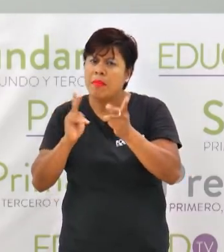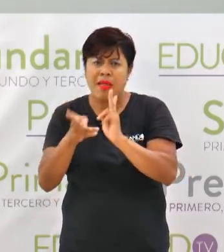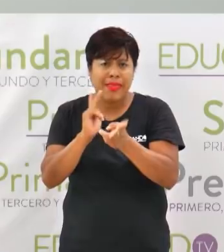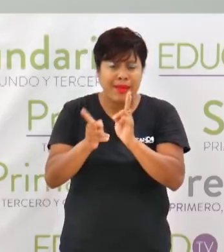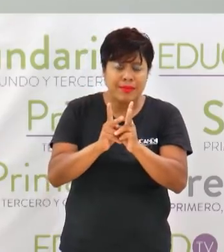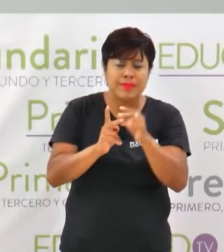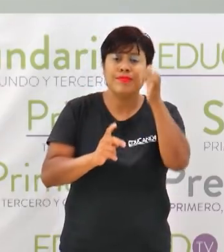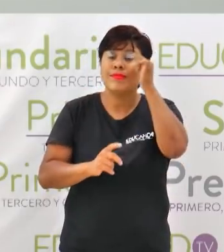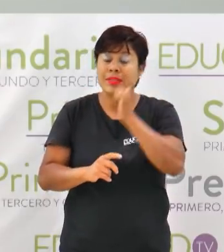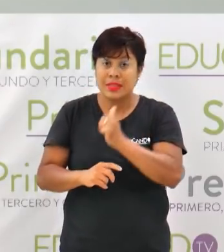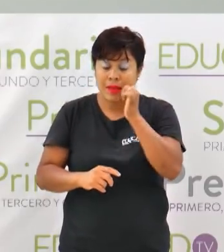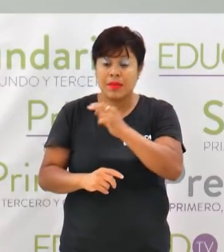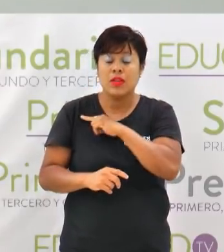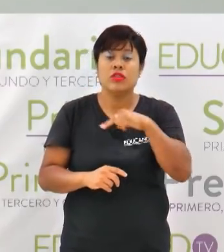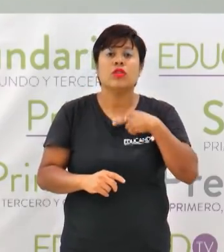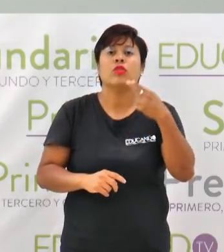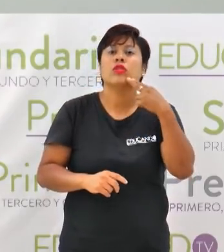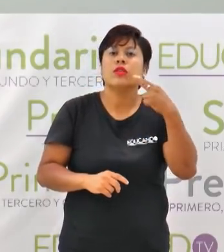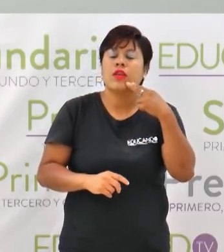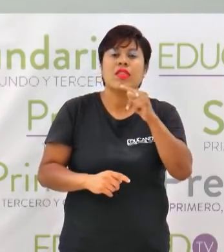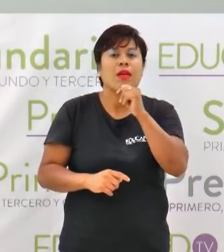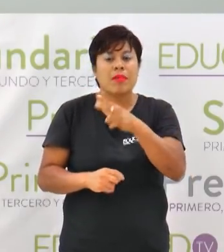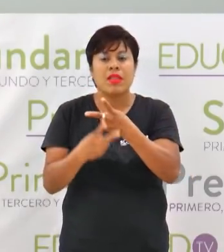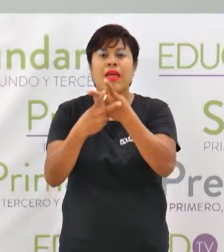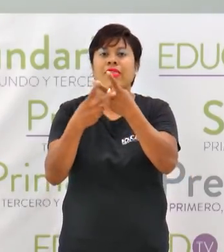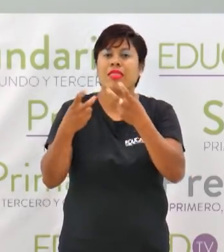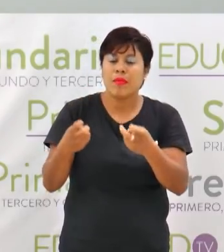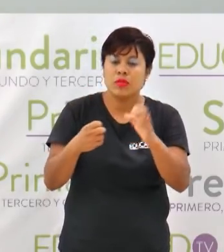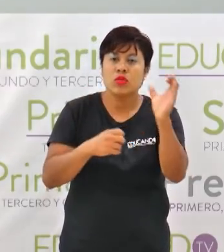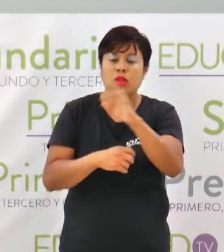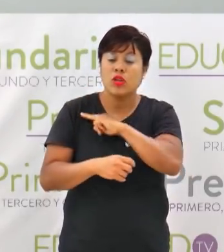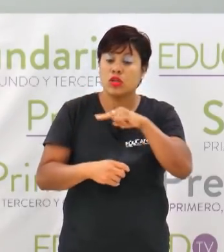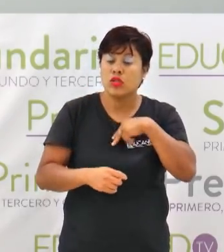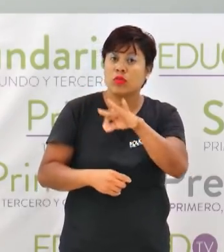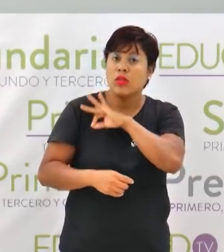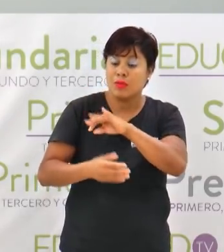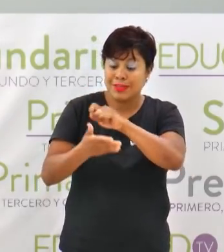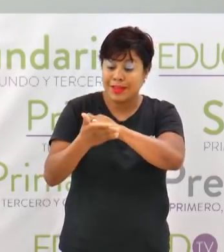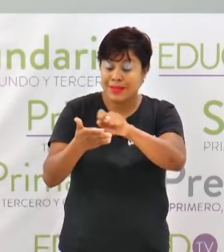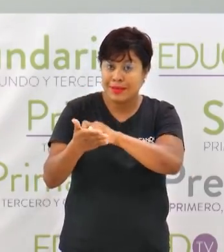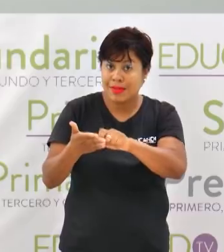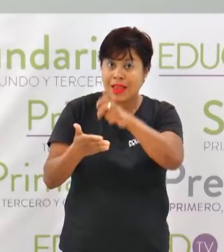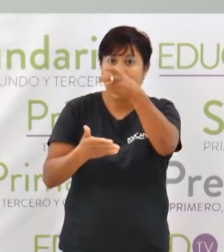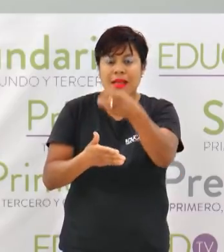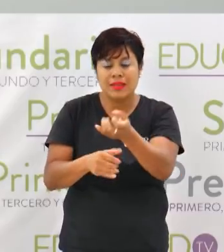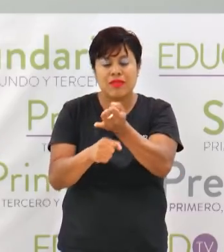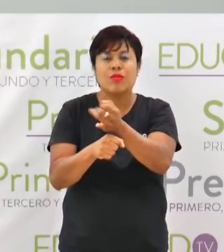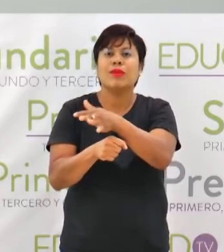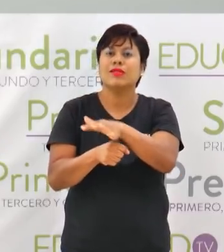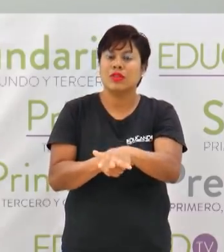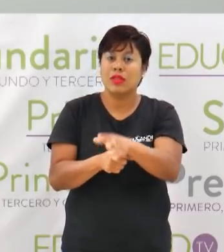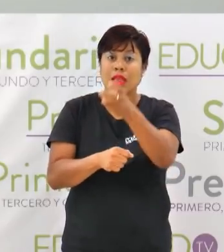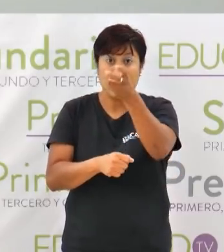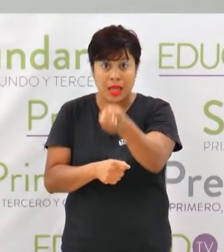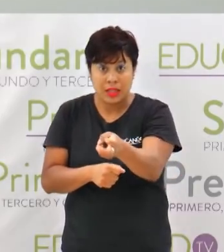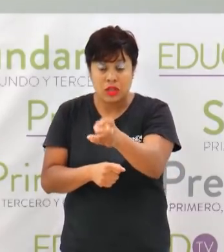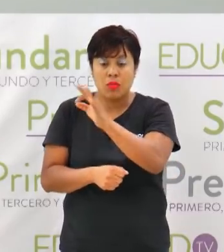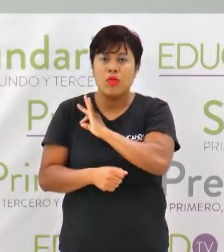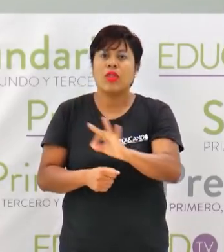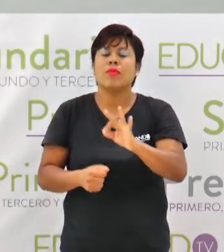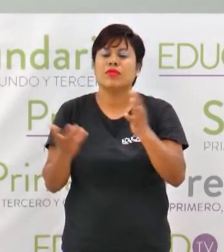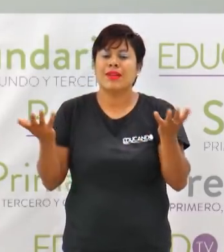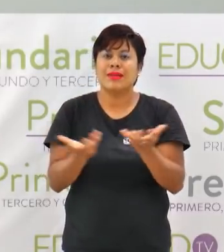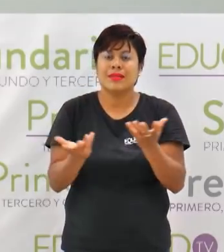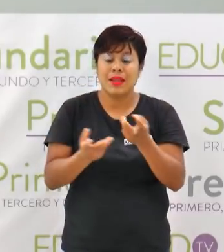cotidiana, vamos a poder utilizar también adjetivos al momento de poder escribir dicha información y así